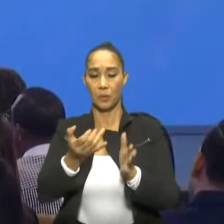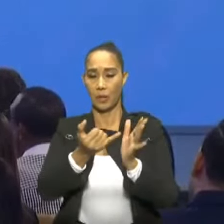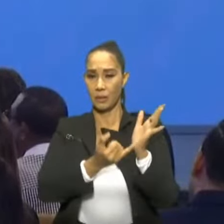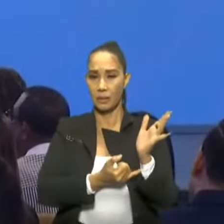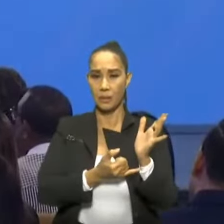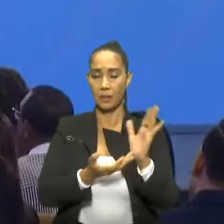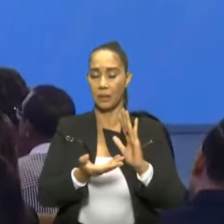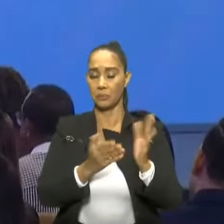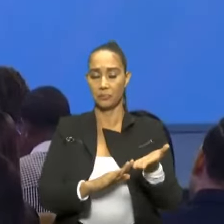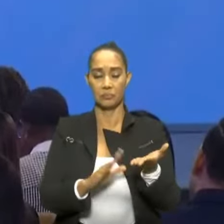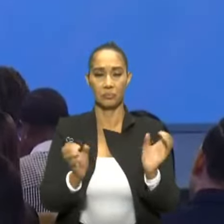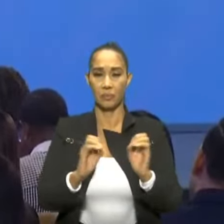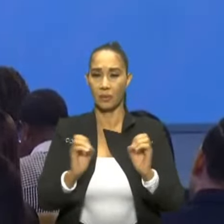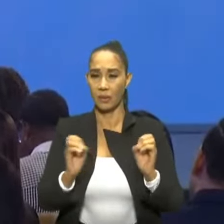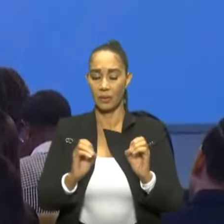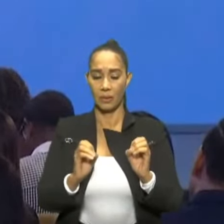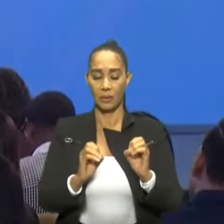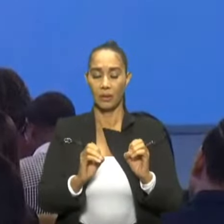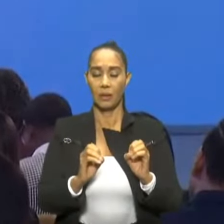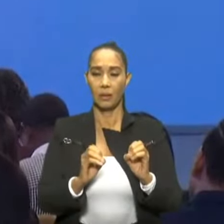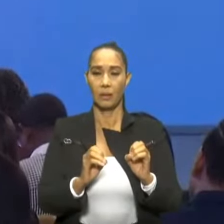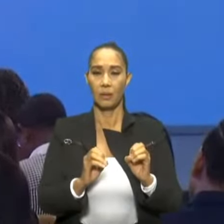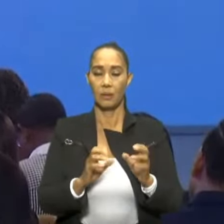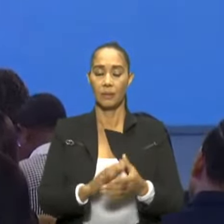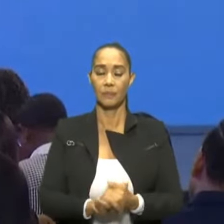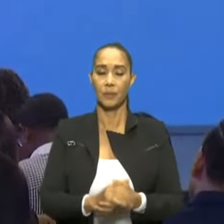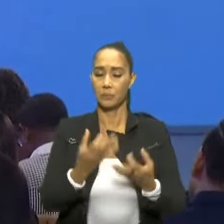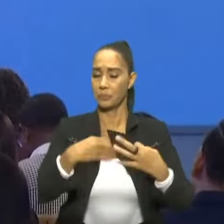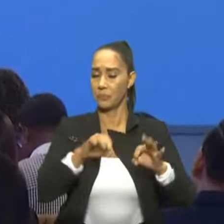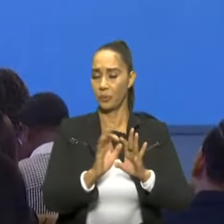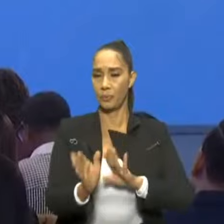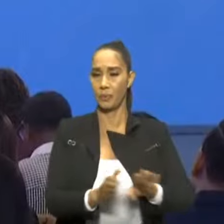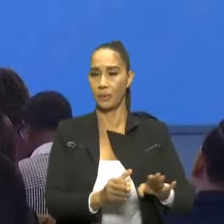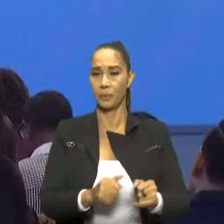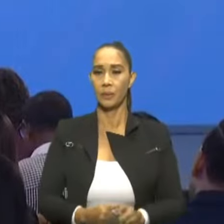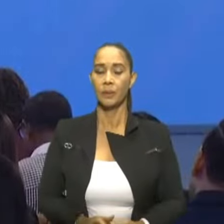es un elemento que no no tiene mayor relevancia